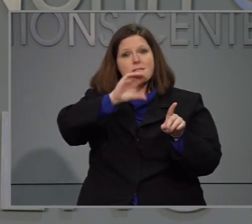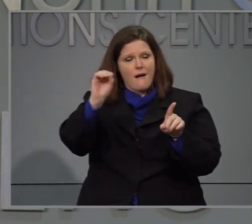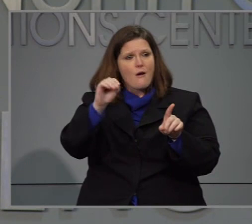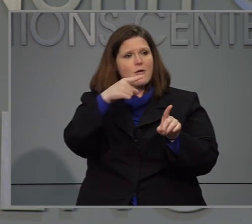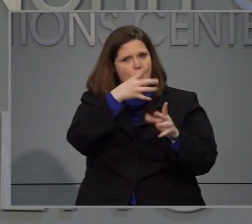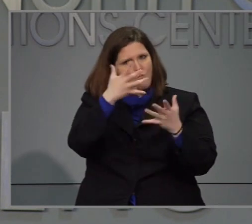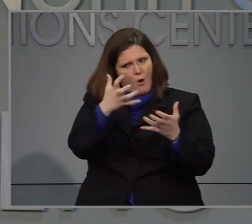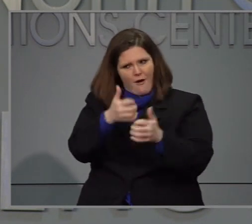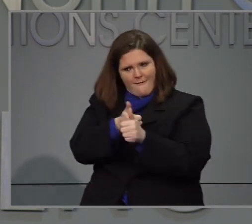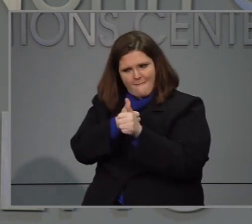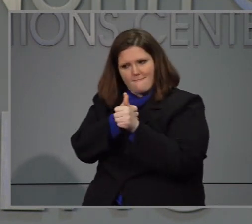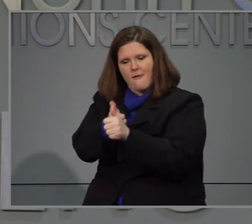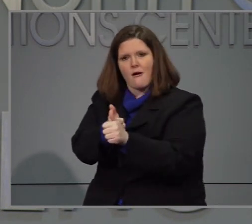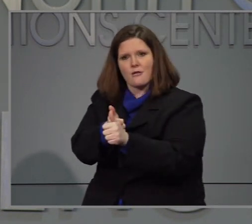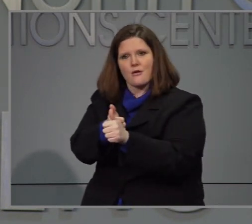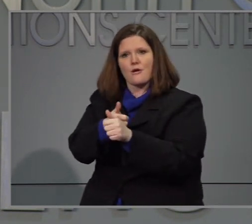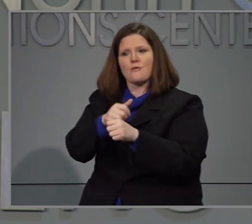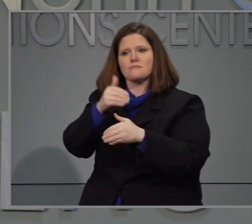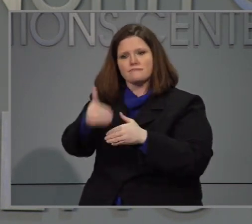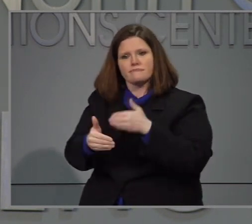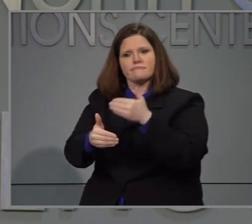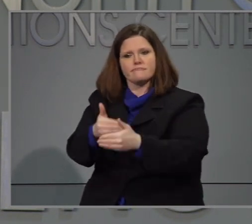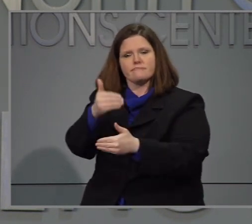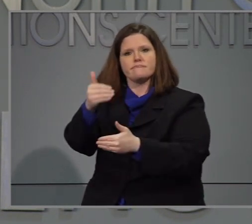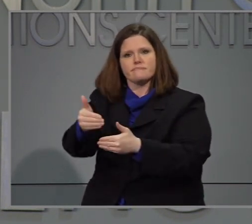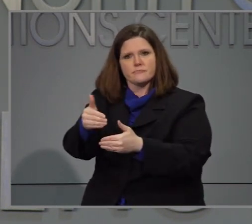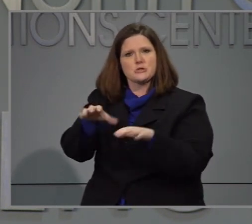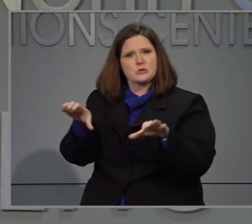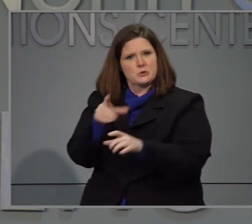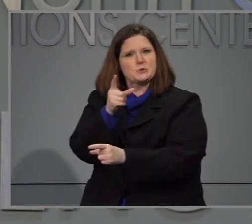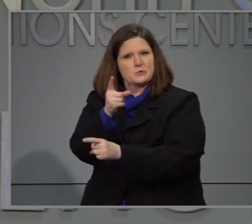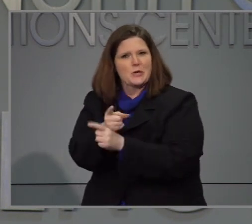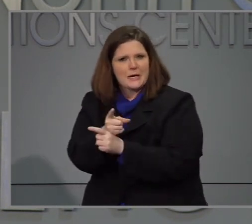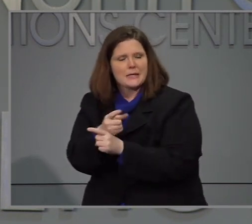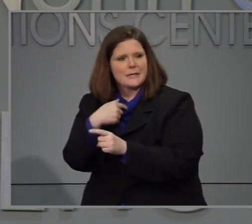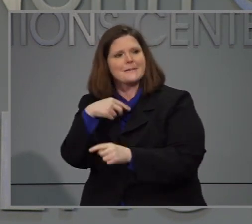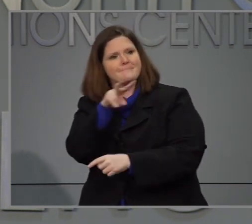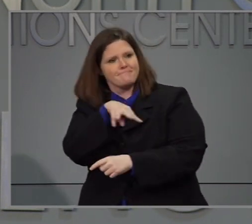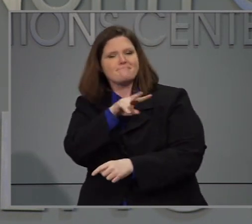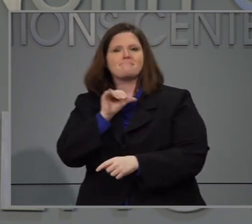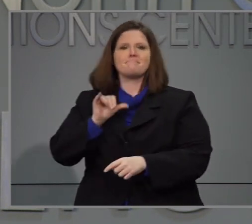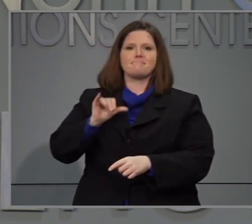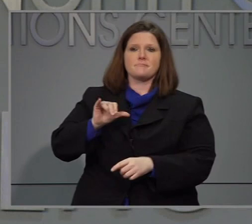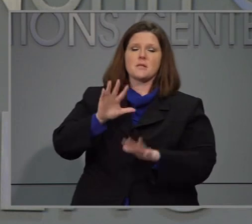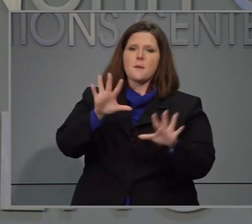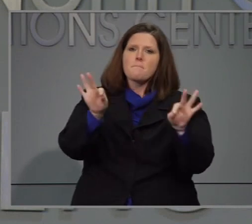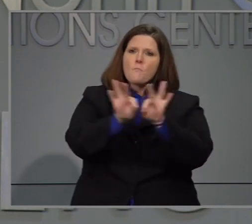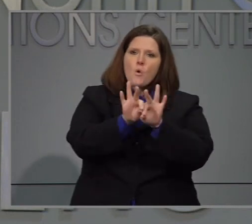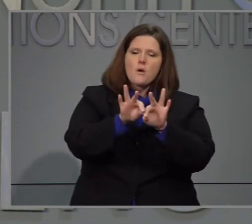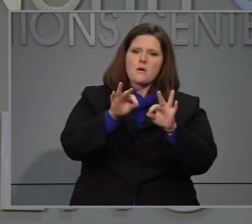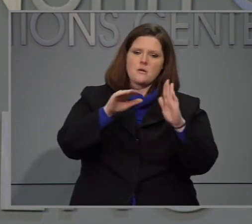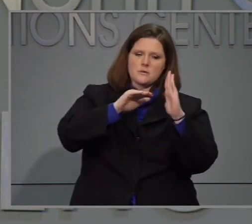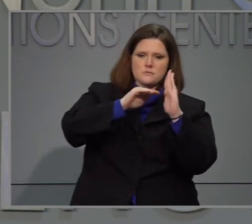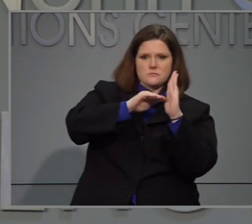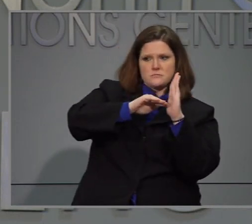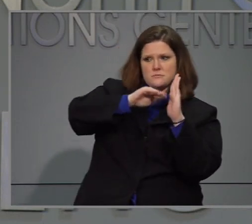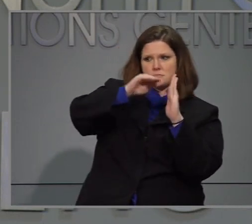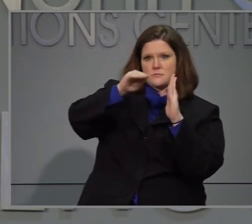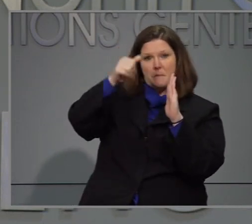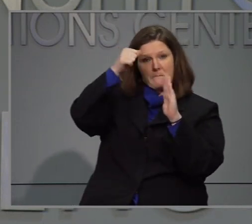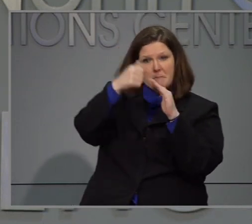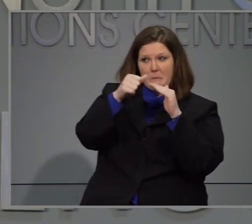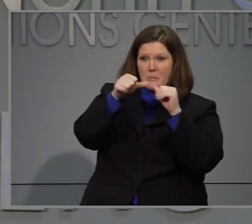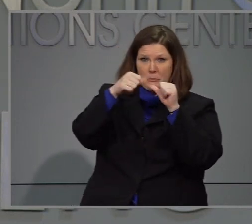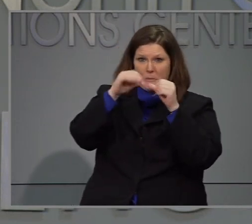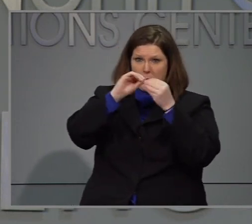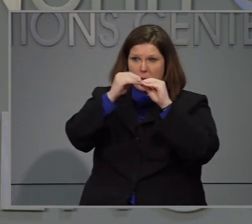siguiendo esta orden y hacerlo adecuado. Creo que si continuamos trabajando arduamente para aplanar esta curva